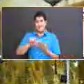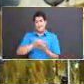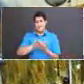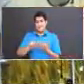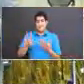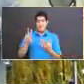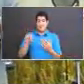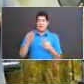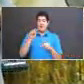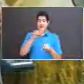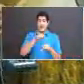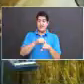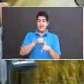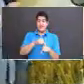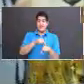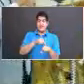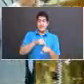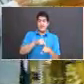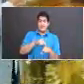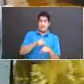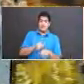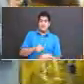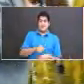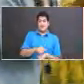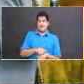no han tocado